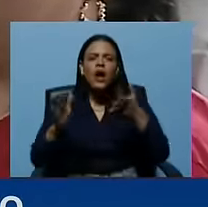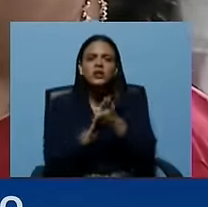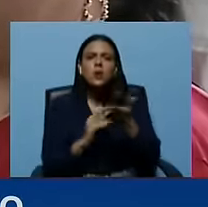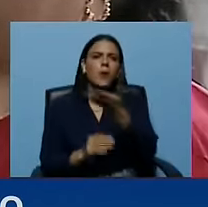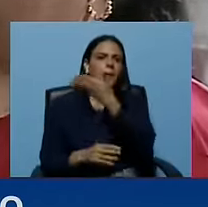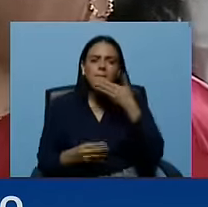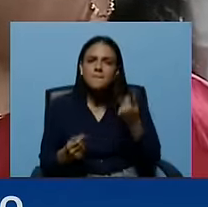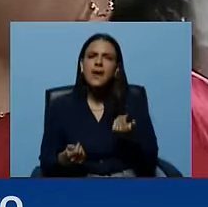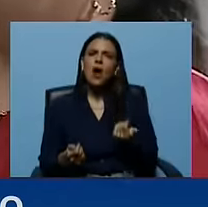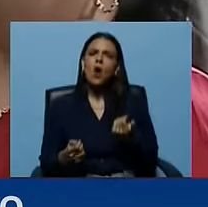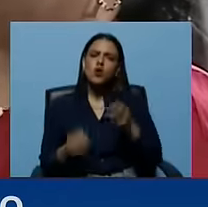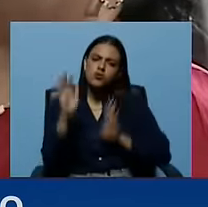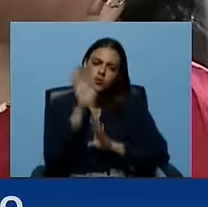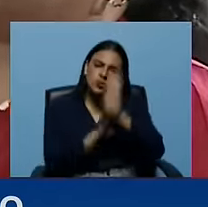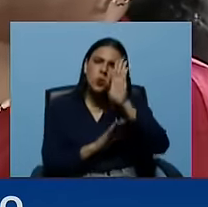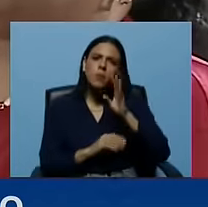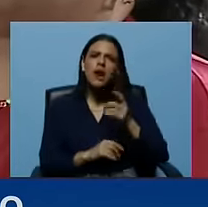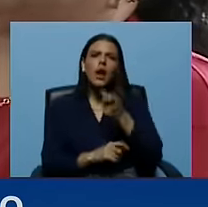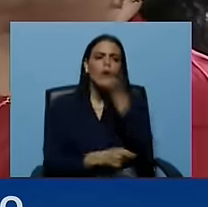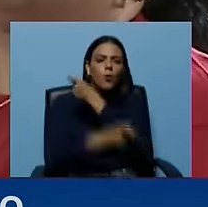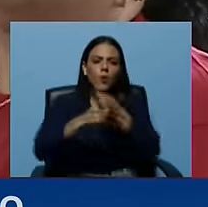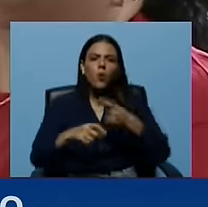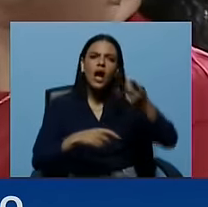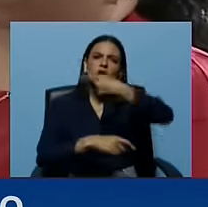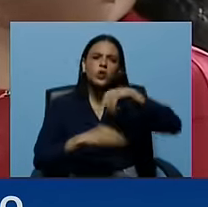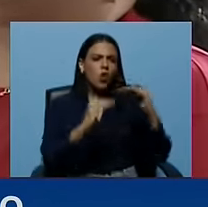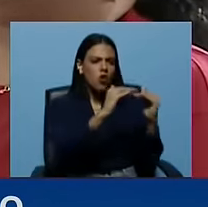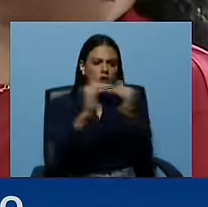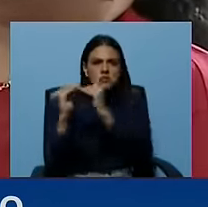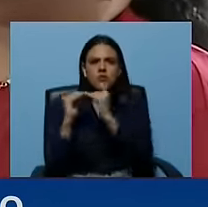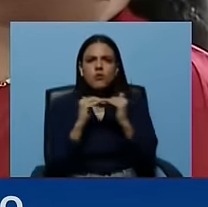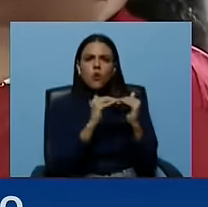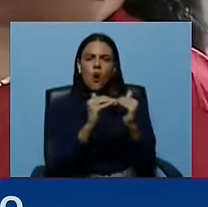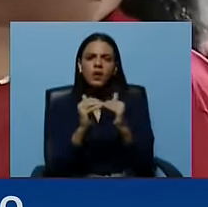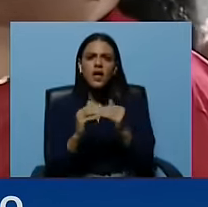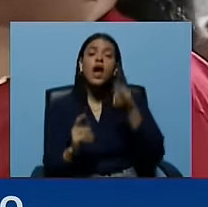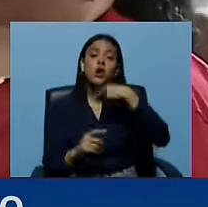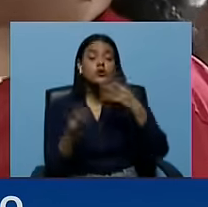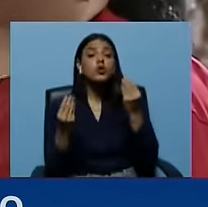hacia el estado de la igualdad. Tenemos muchas tareas.